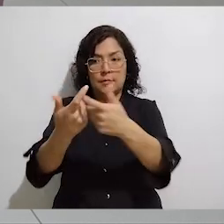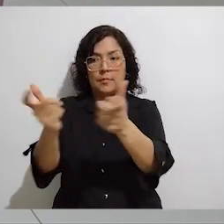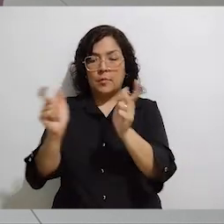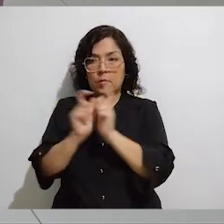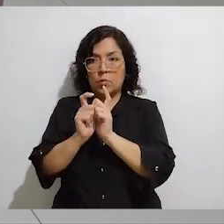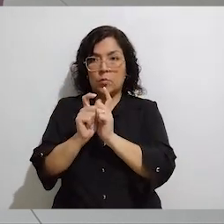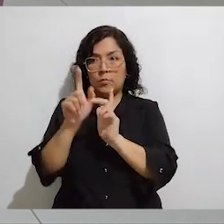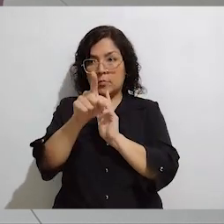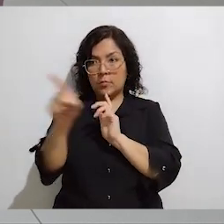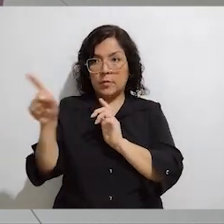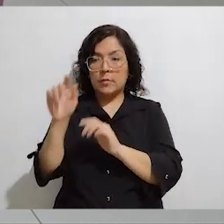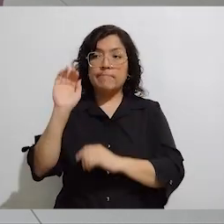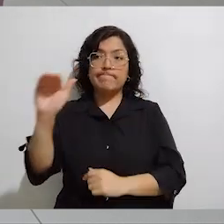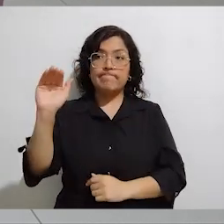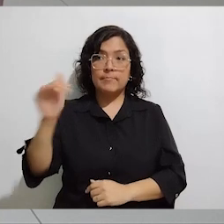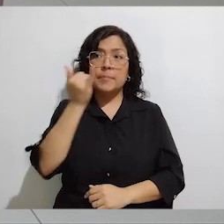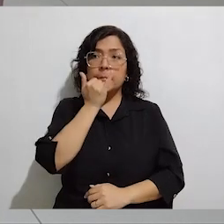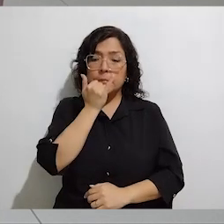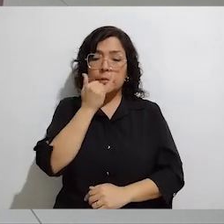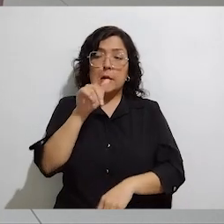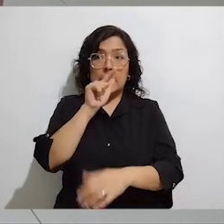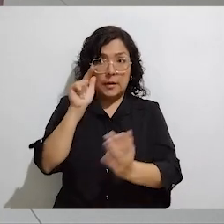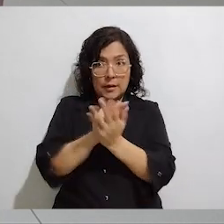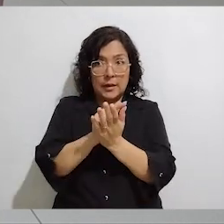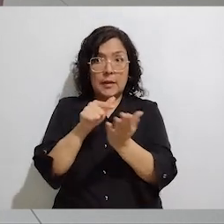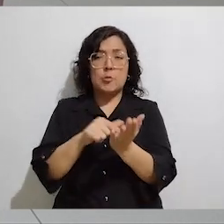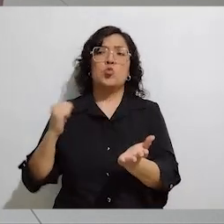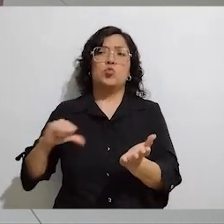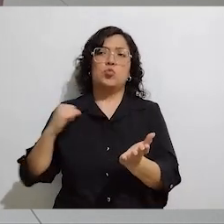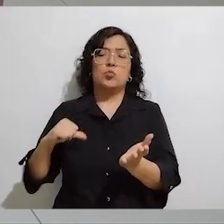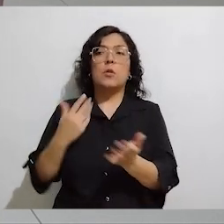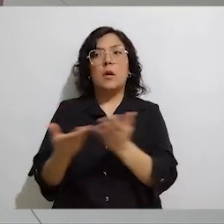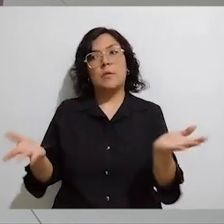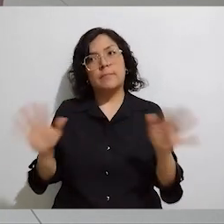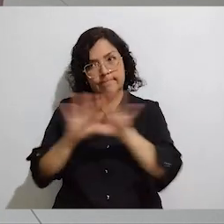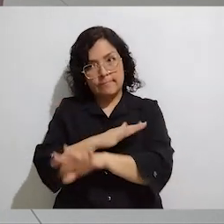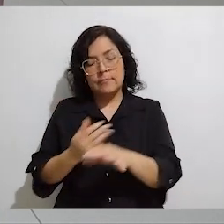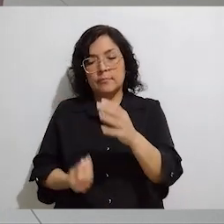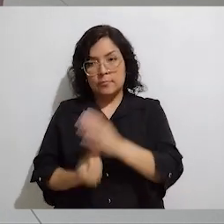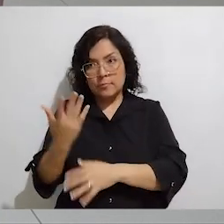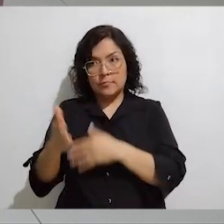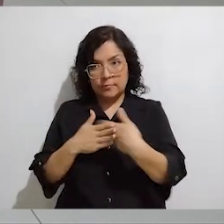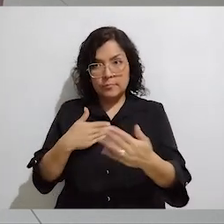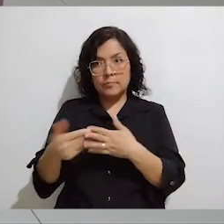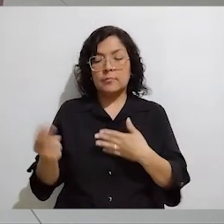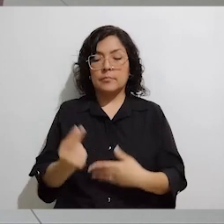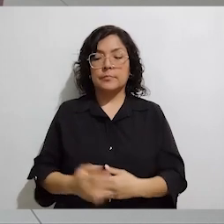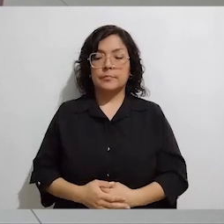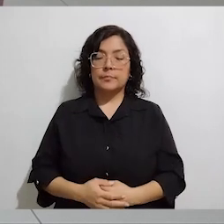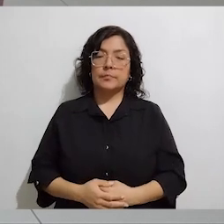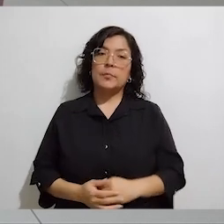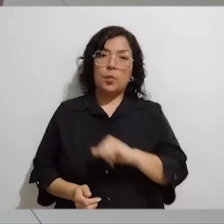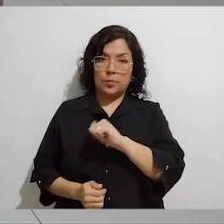reforma o una ley a efecto de conseguir que dicha norma se actualice y tenga real eficiencia y eficacia. Pero también tenemos algunos